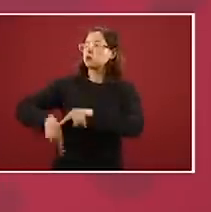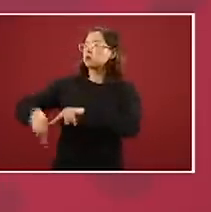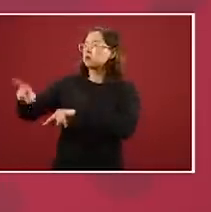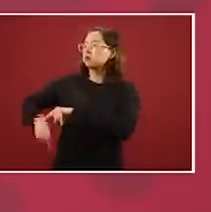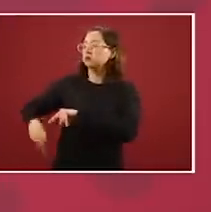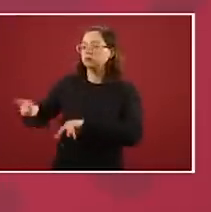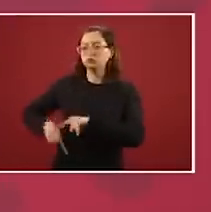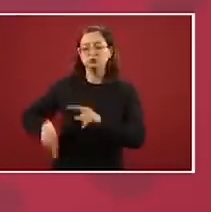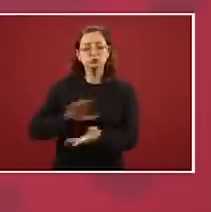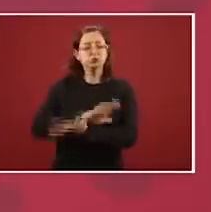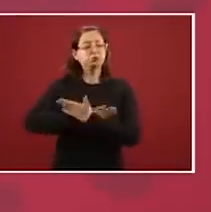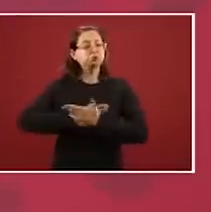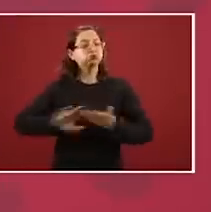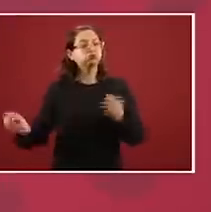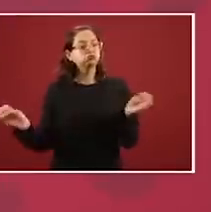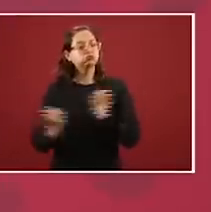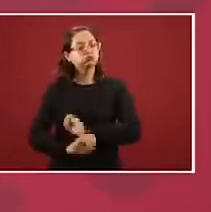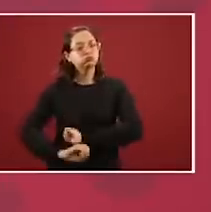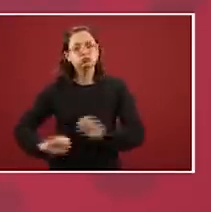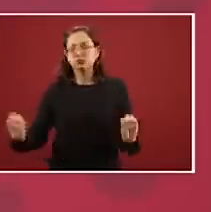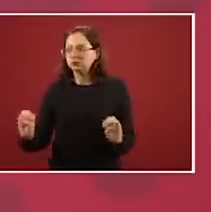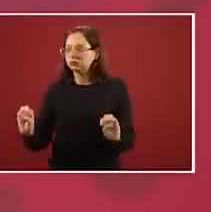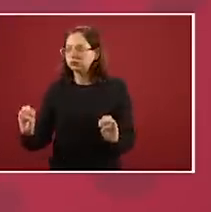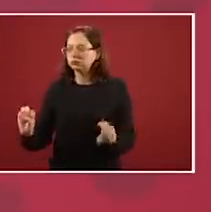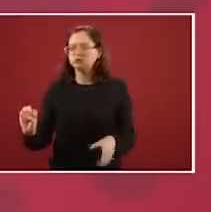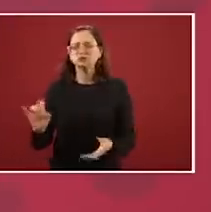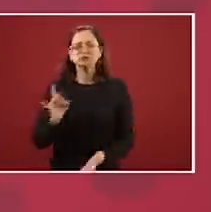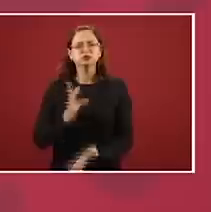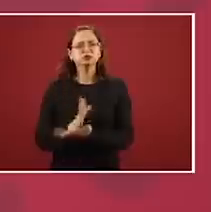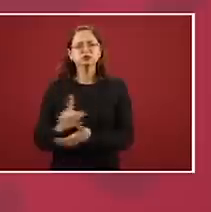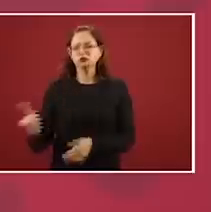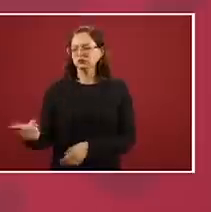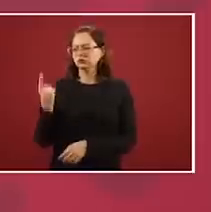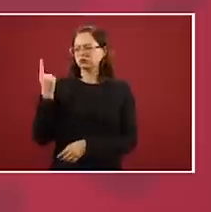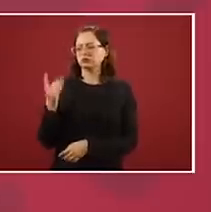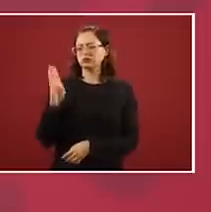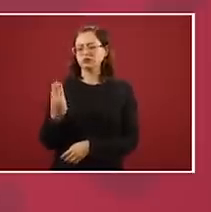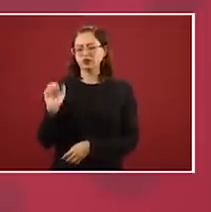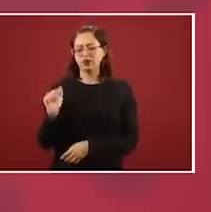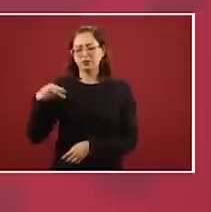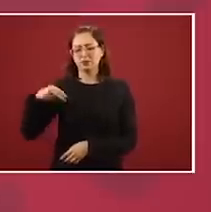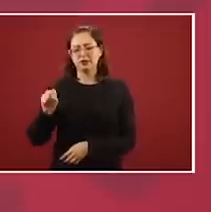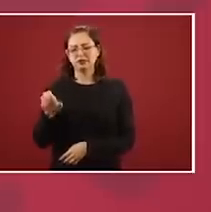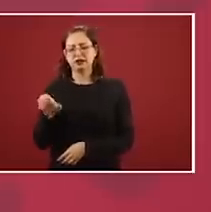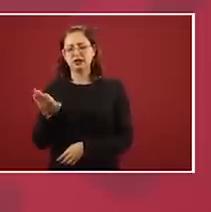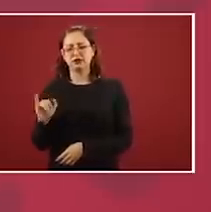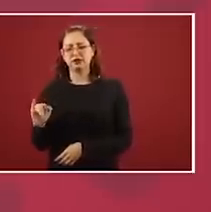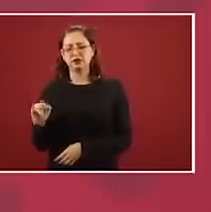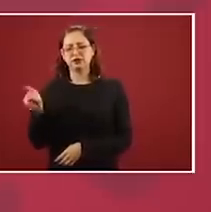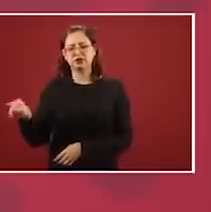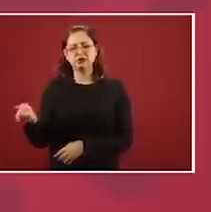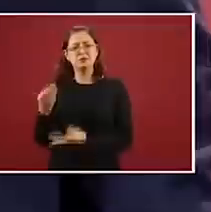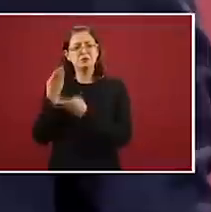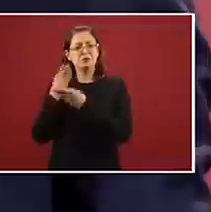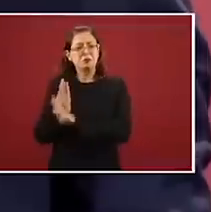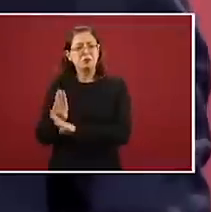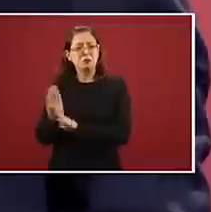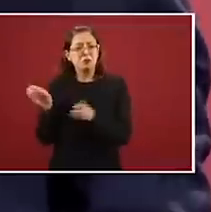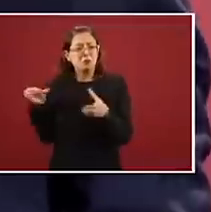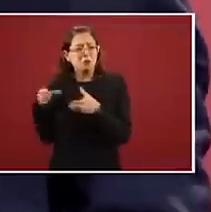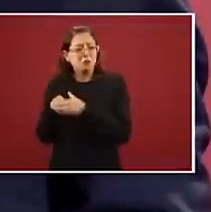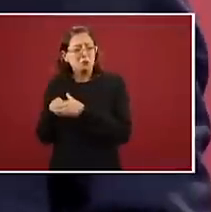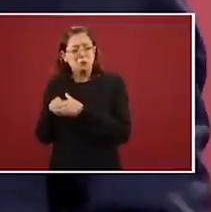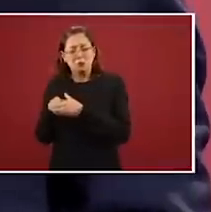No quedaron ninguno. Dejaron uno, Bansefin, un banquito que saben